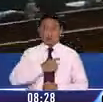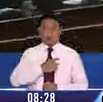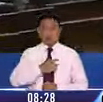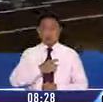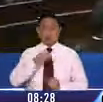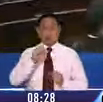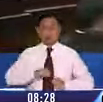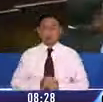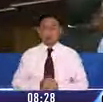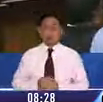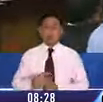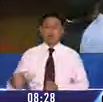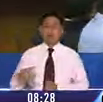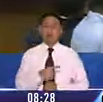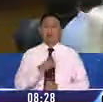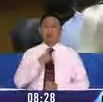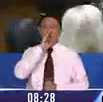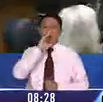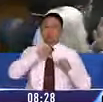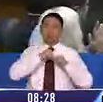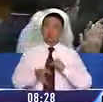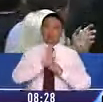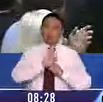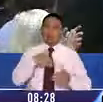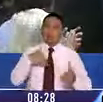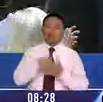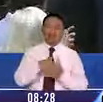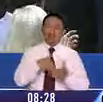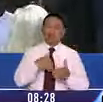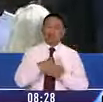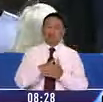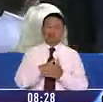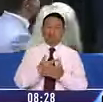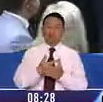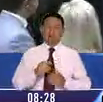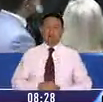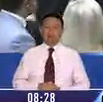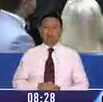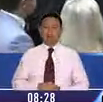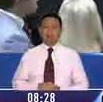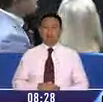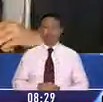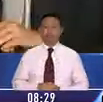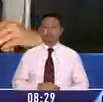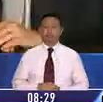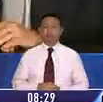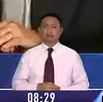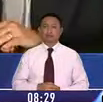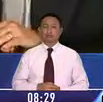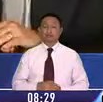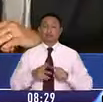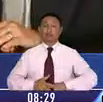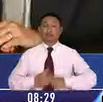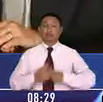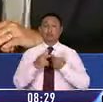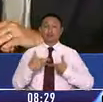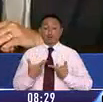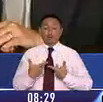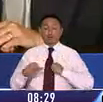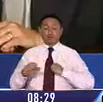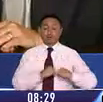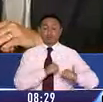permanente bloqueo e intransigencia de la Asamblea Nacional. Desde el inicio de mi gestión,